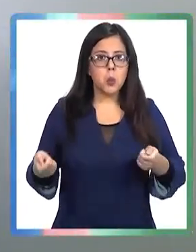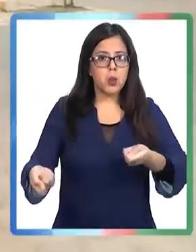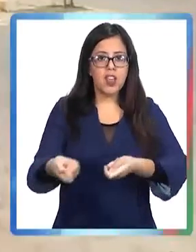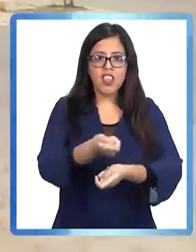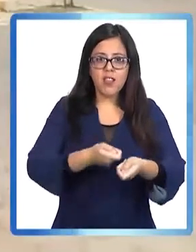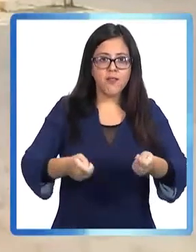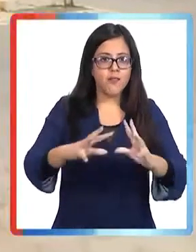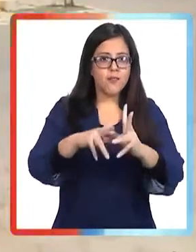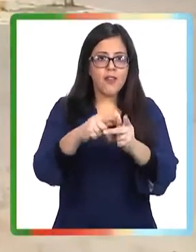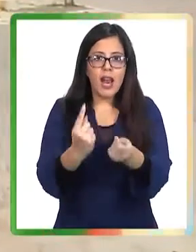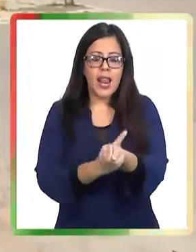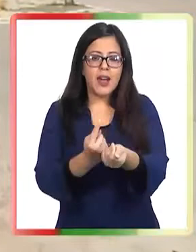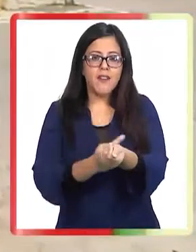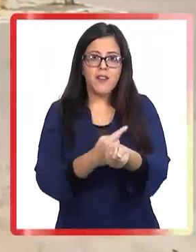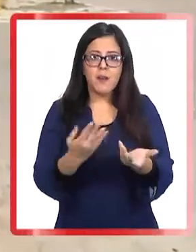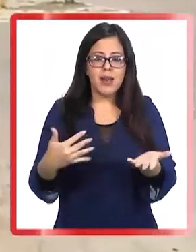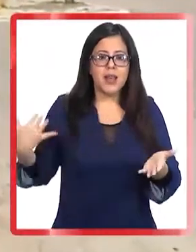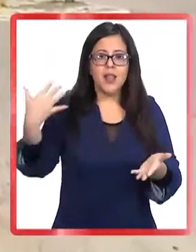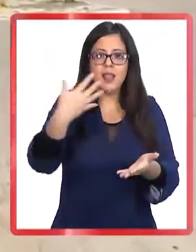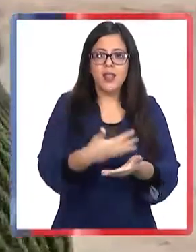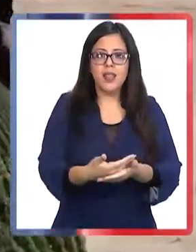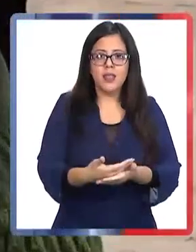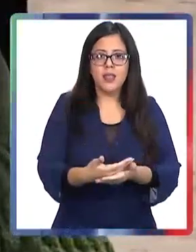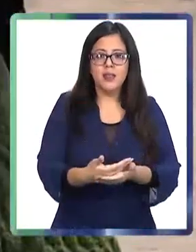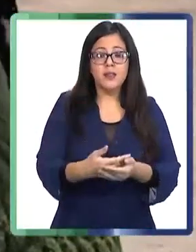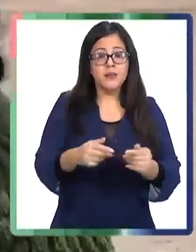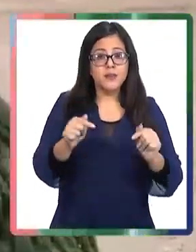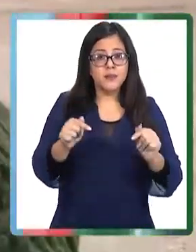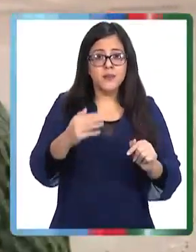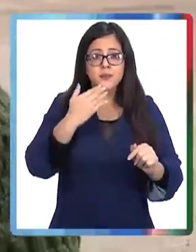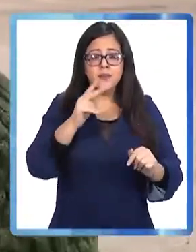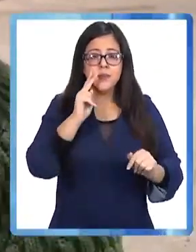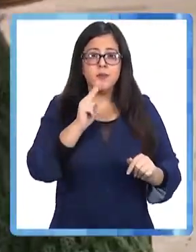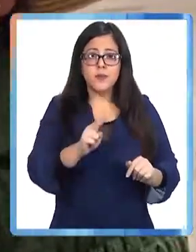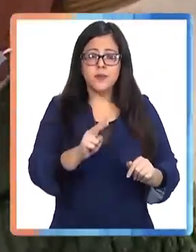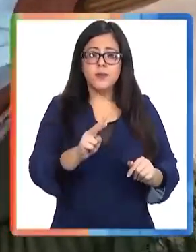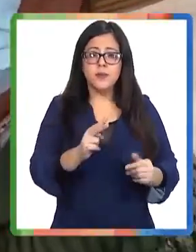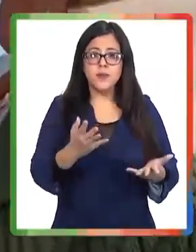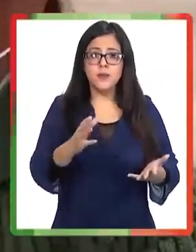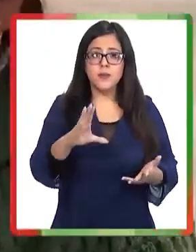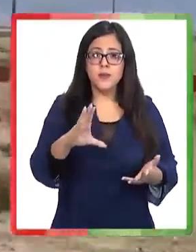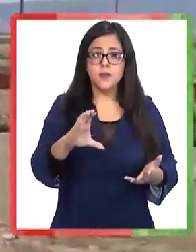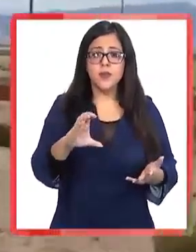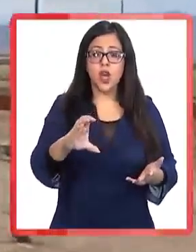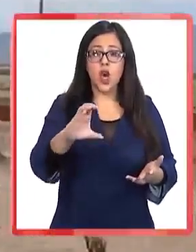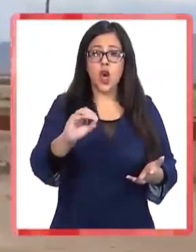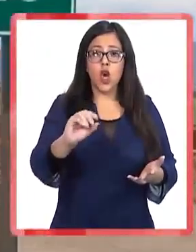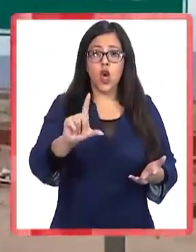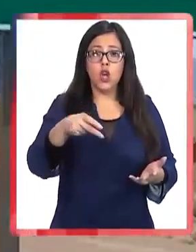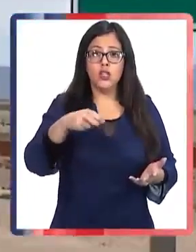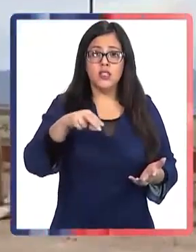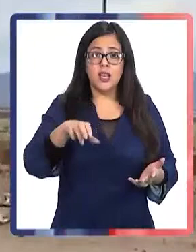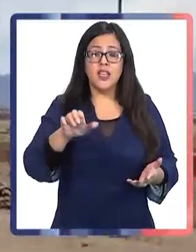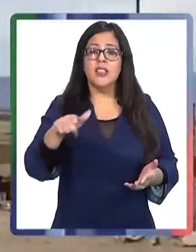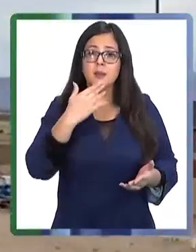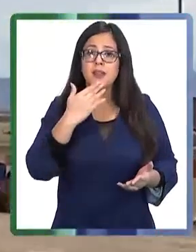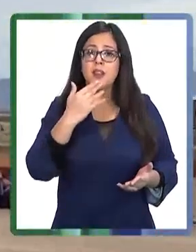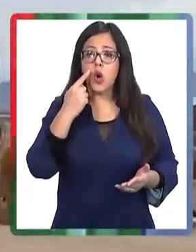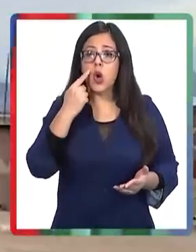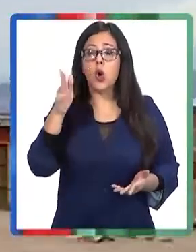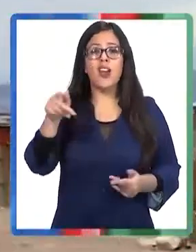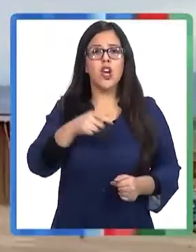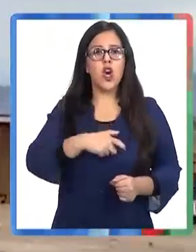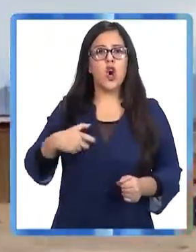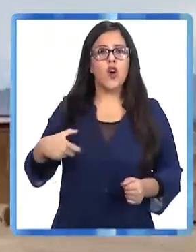siquiera compensar a estas familias a la fecha. Y también vemos que, contrariamente a aquello, el gobierno de